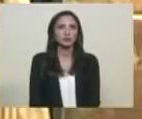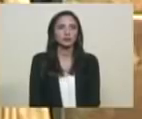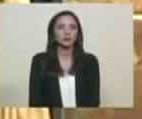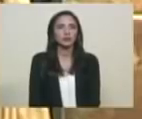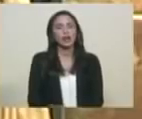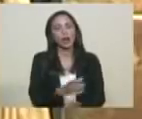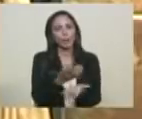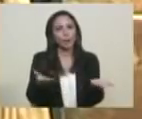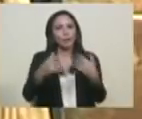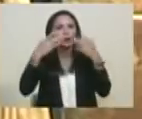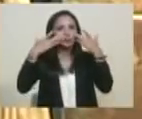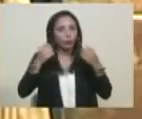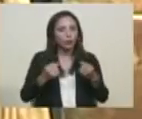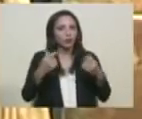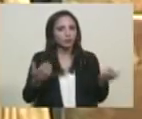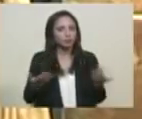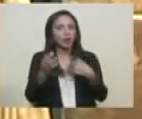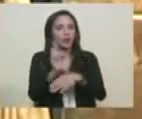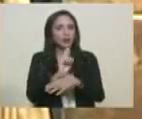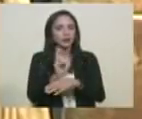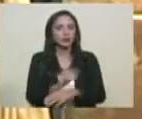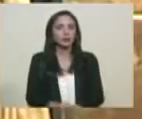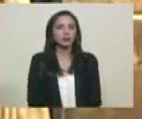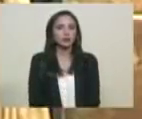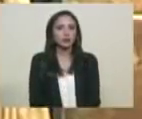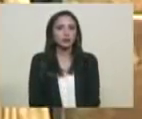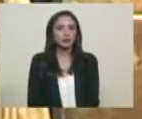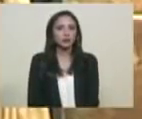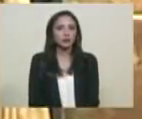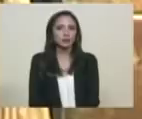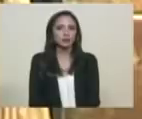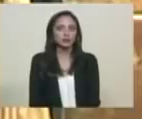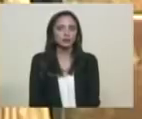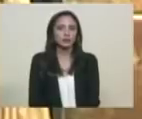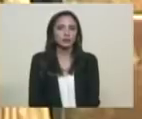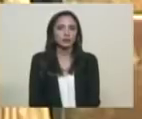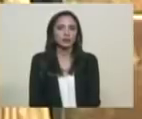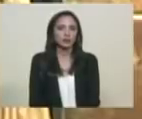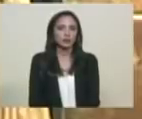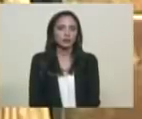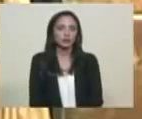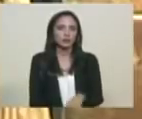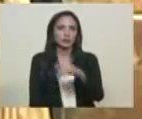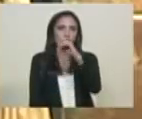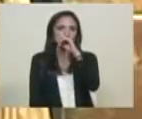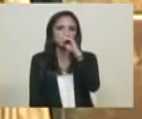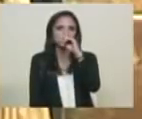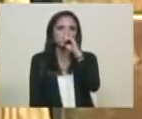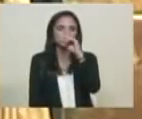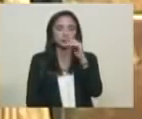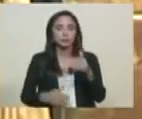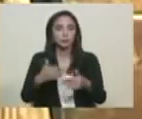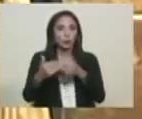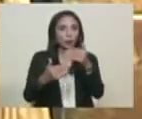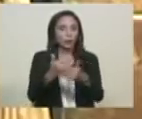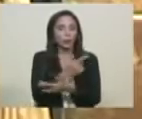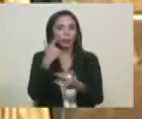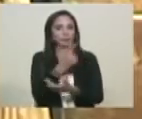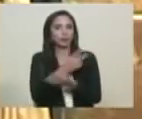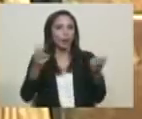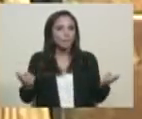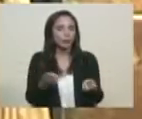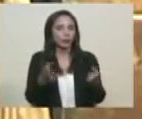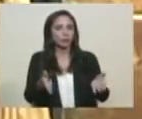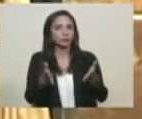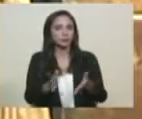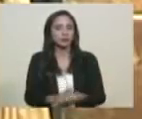que más temprano que tarde, nosotros en el campo de la economía estaremos cosechando grandes